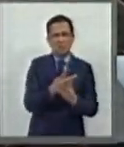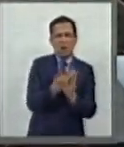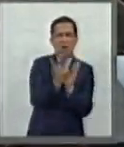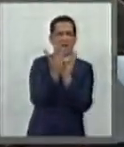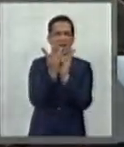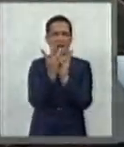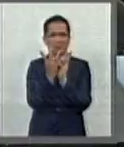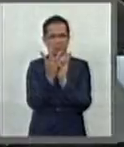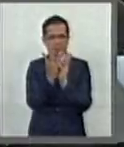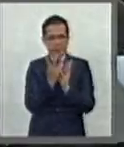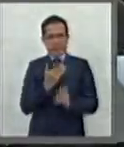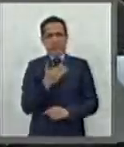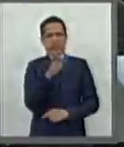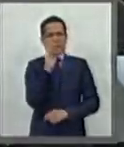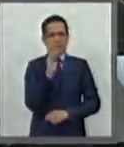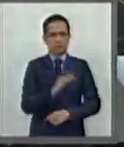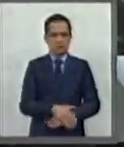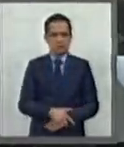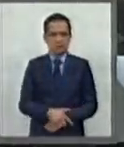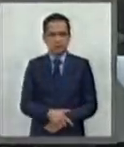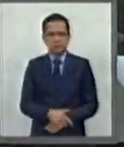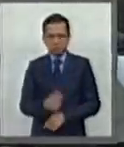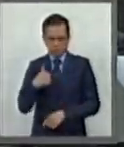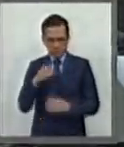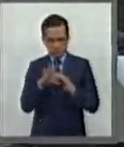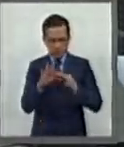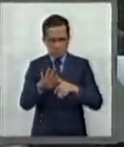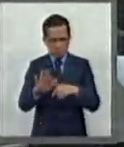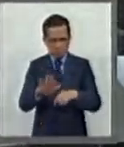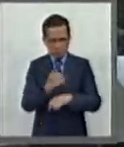qué. Voy a presentar ante ustedes